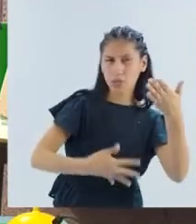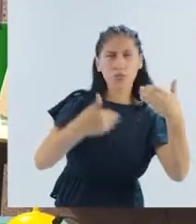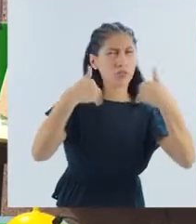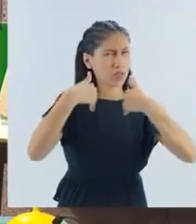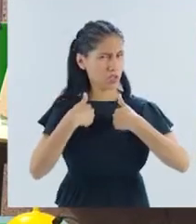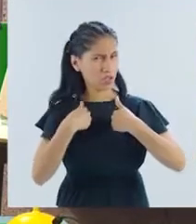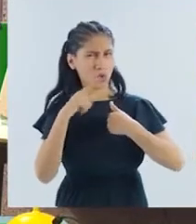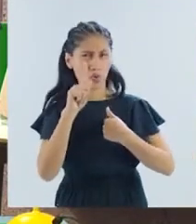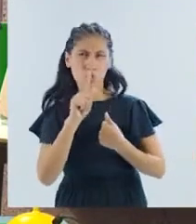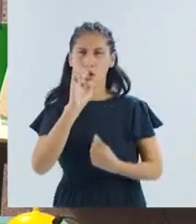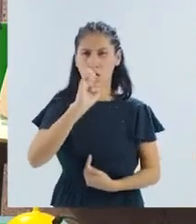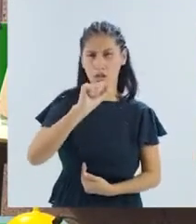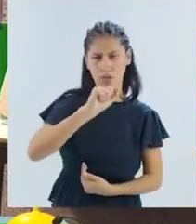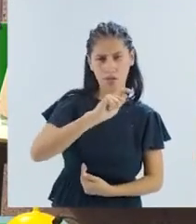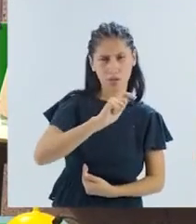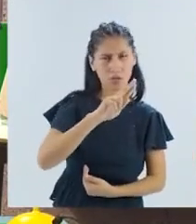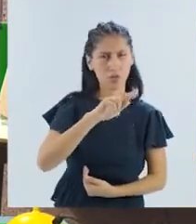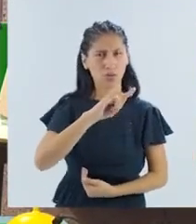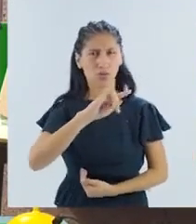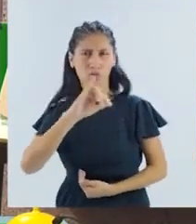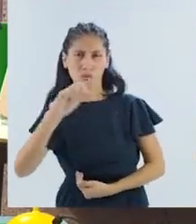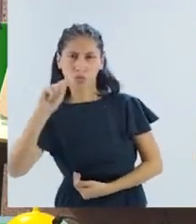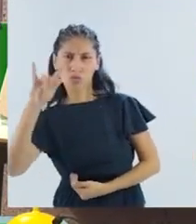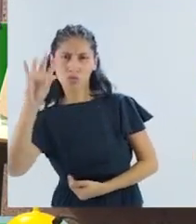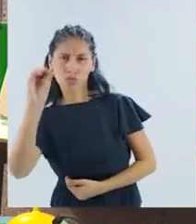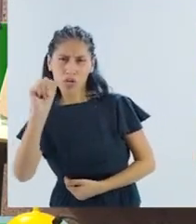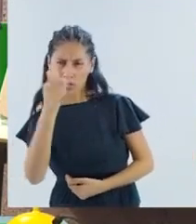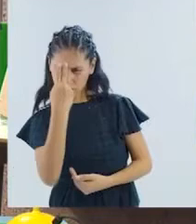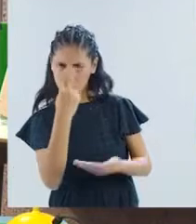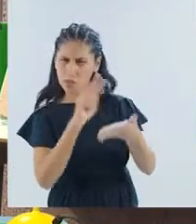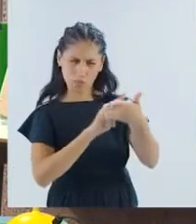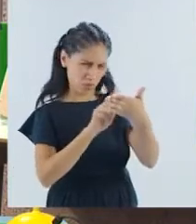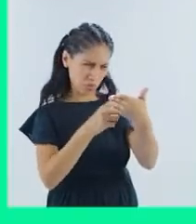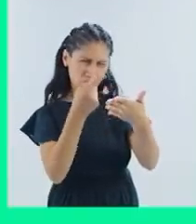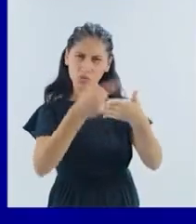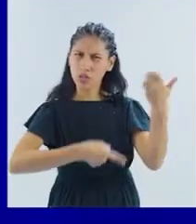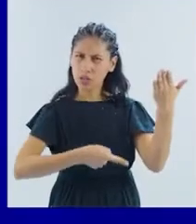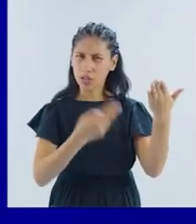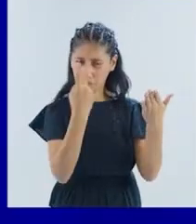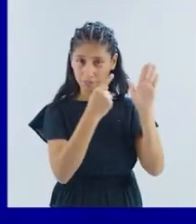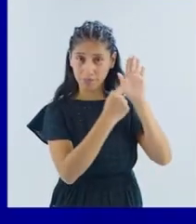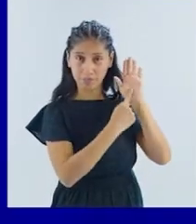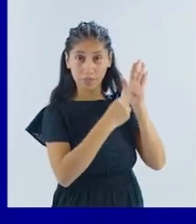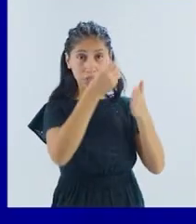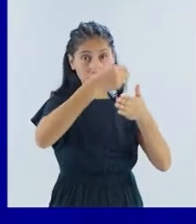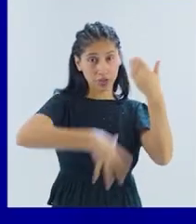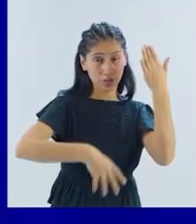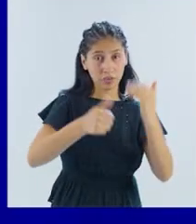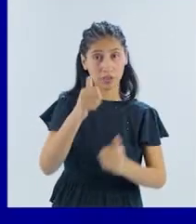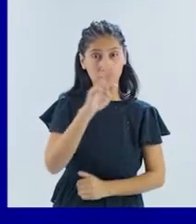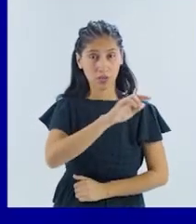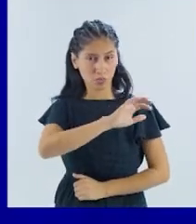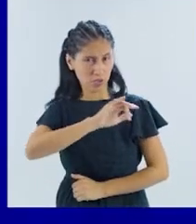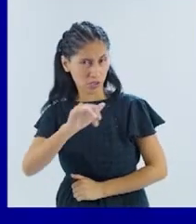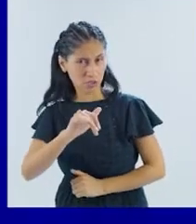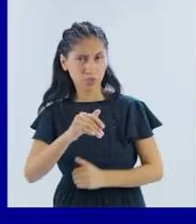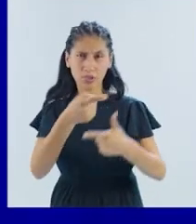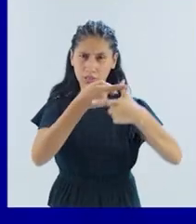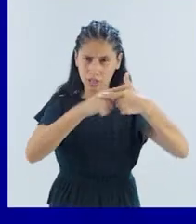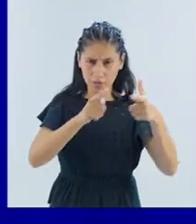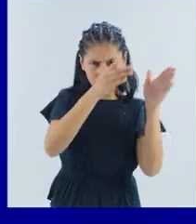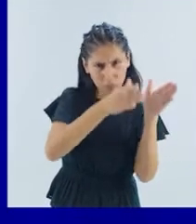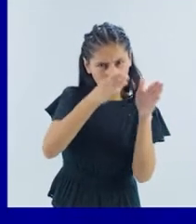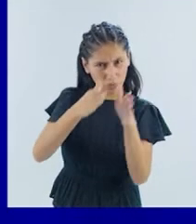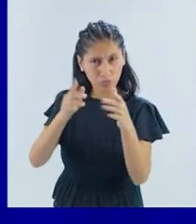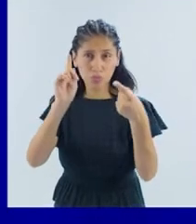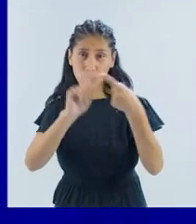otros textos, tienen una estructura donde podemos apreciar que los textos argumentativos cuentan con las siguientes